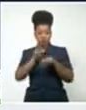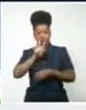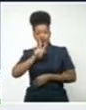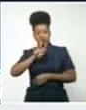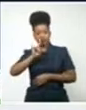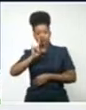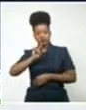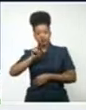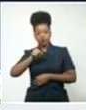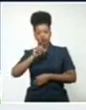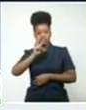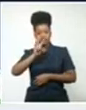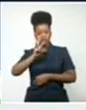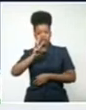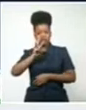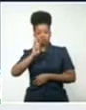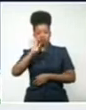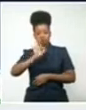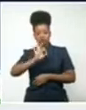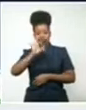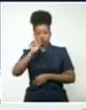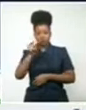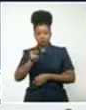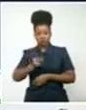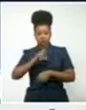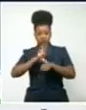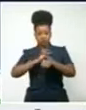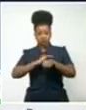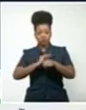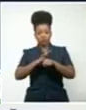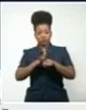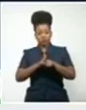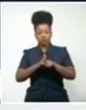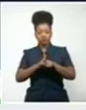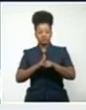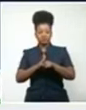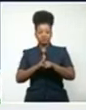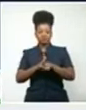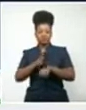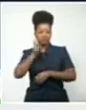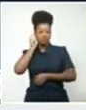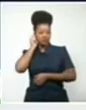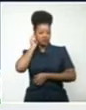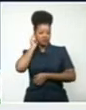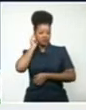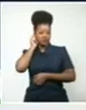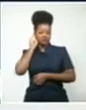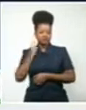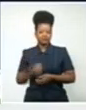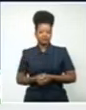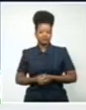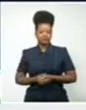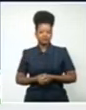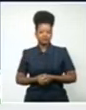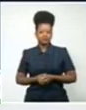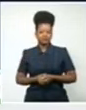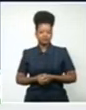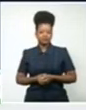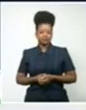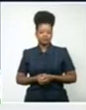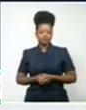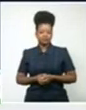49,3% de los casos diagnosticados son del sexo femenino. Como es natural,